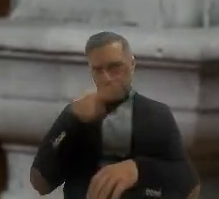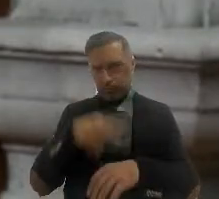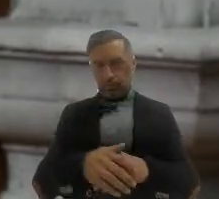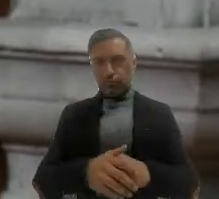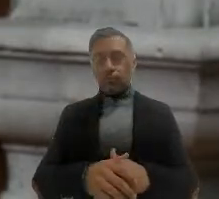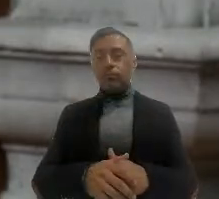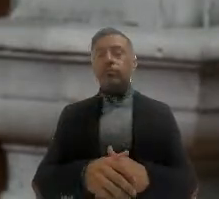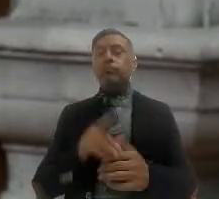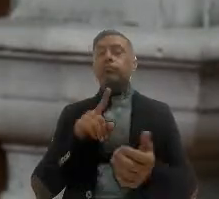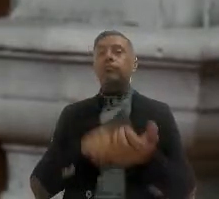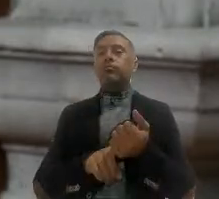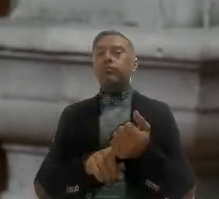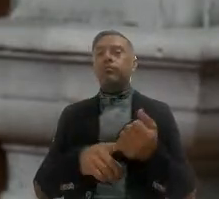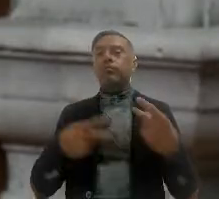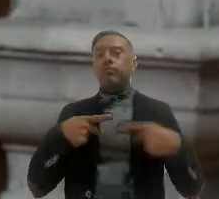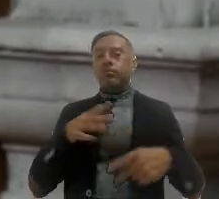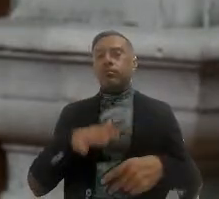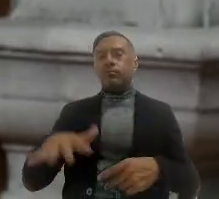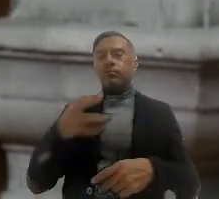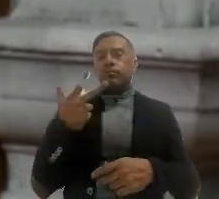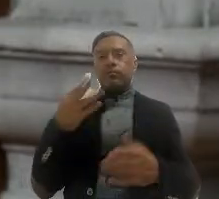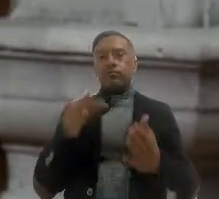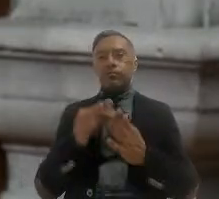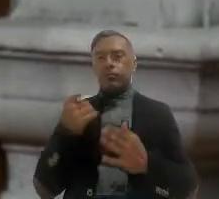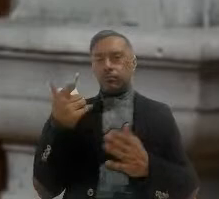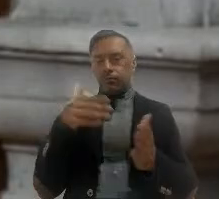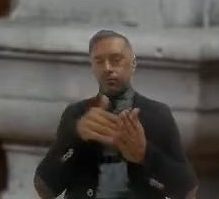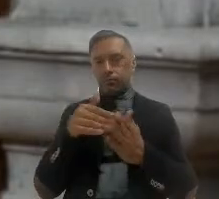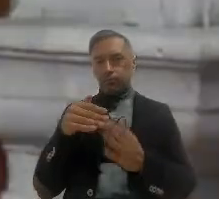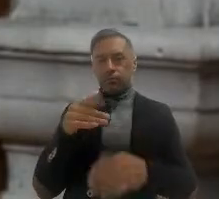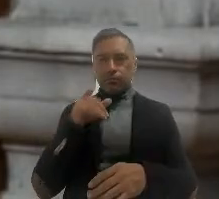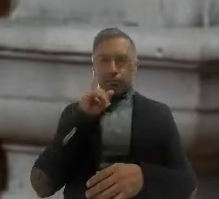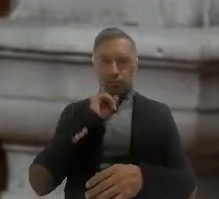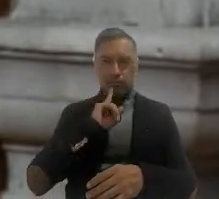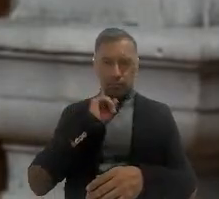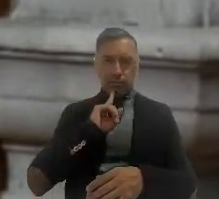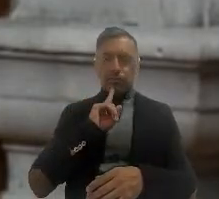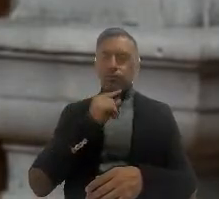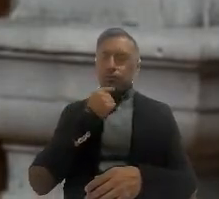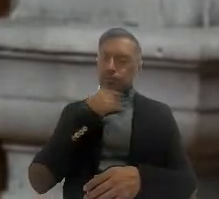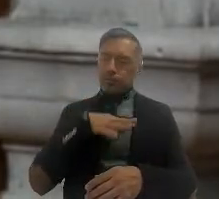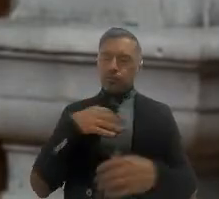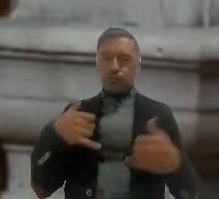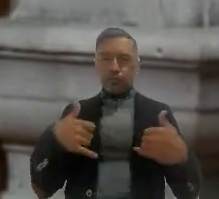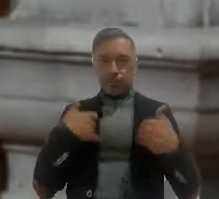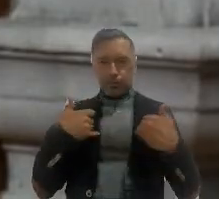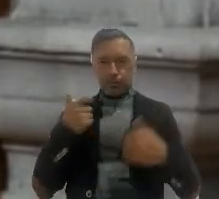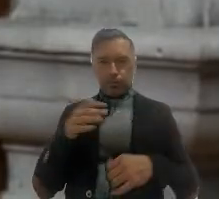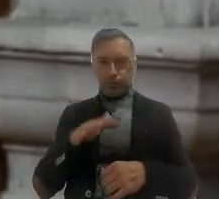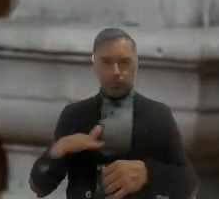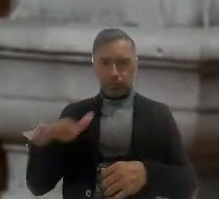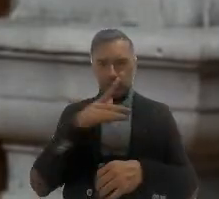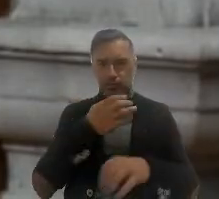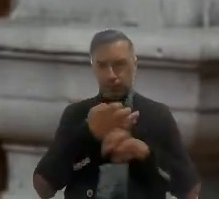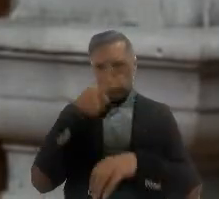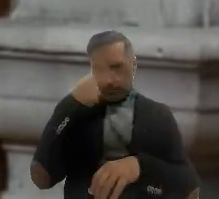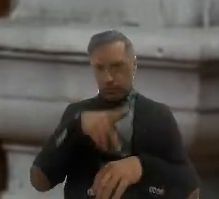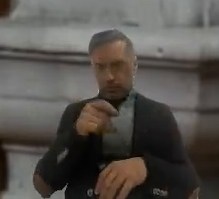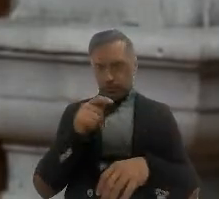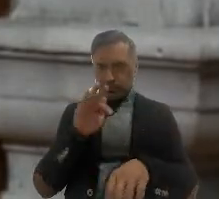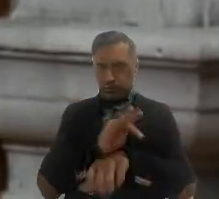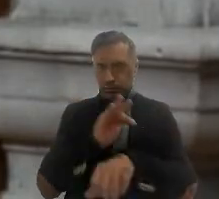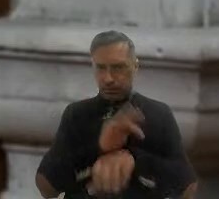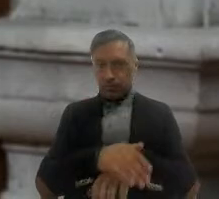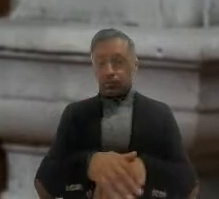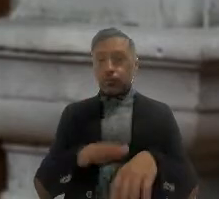a más de 8.7 millones de niñas, adolescentes y mujeres mexiquenses. Por